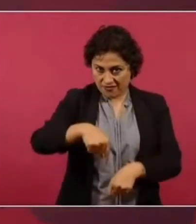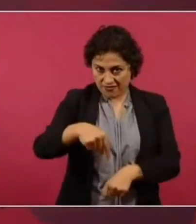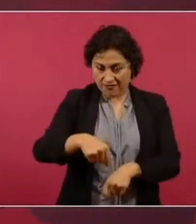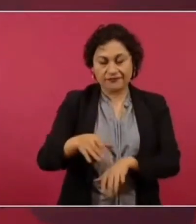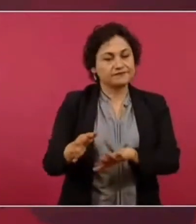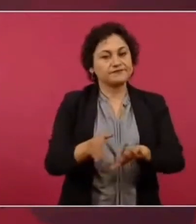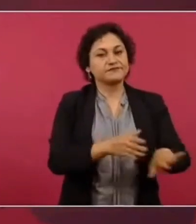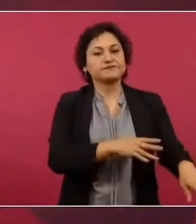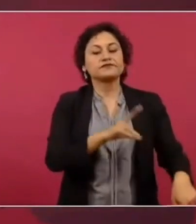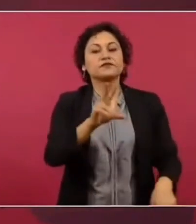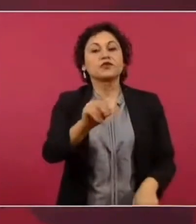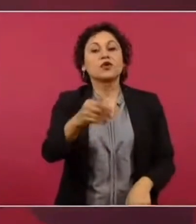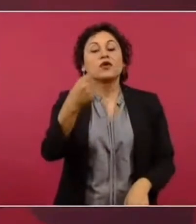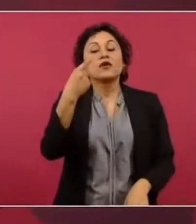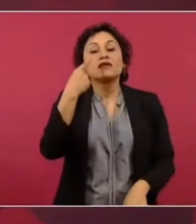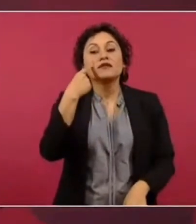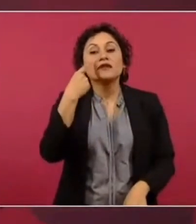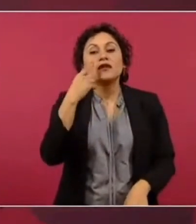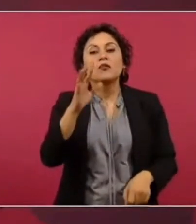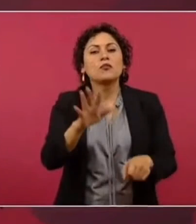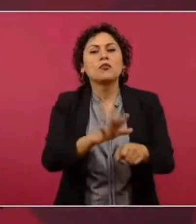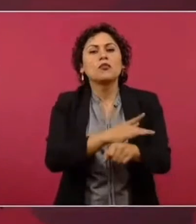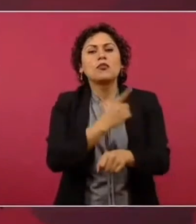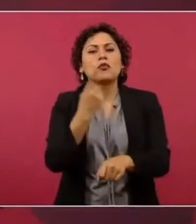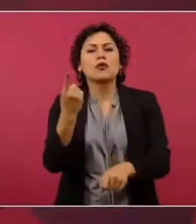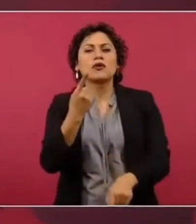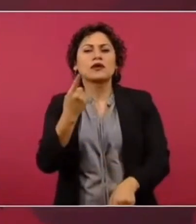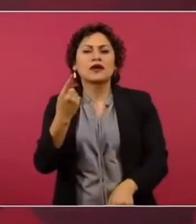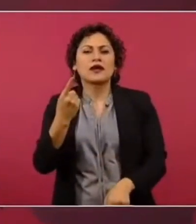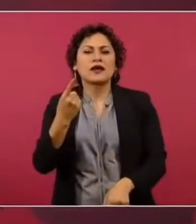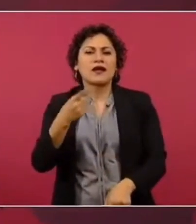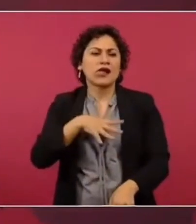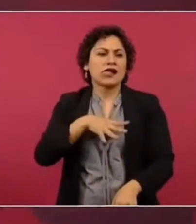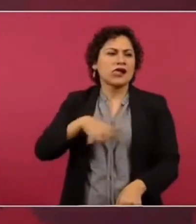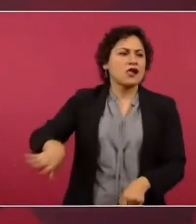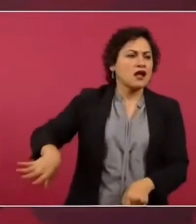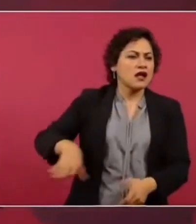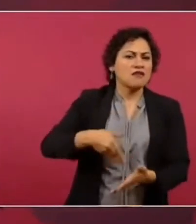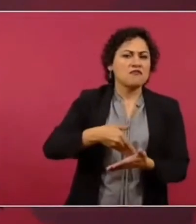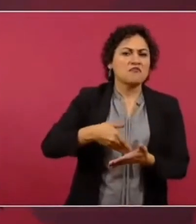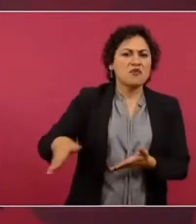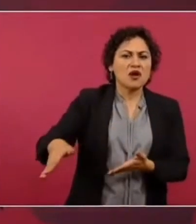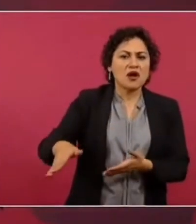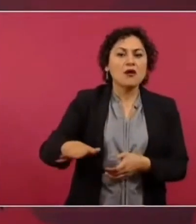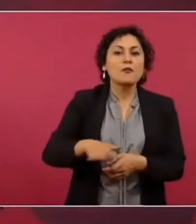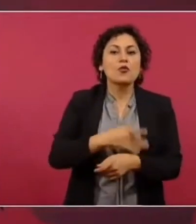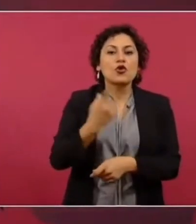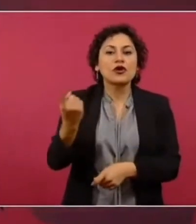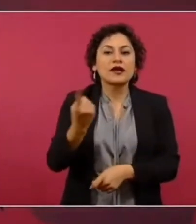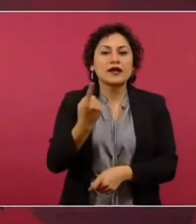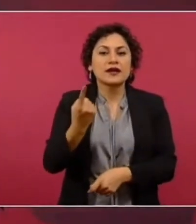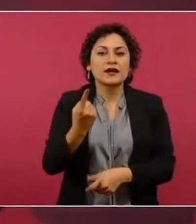Por nuestras culturas, por nuestras costumbres.